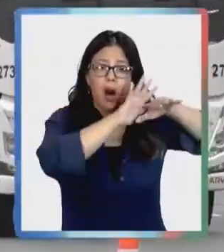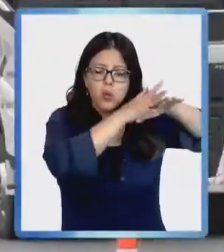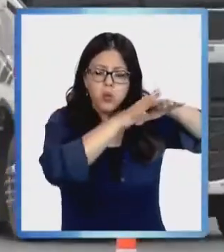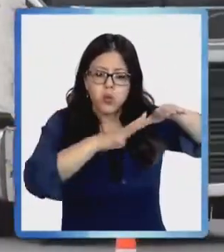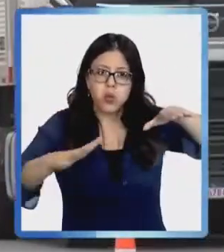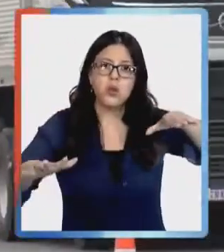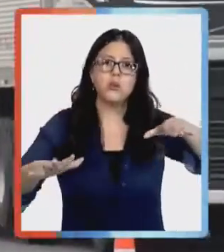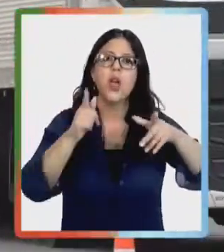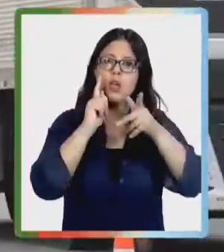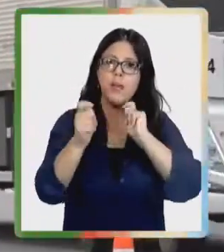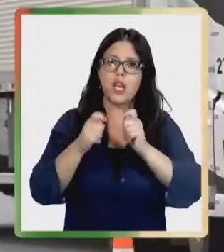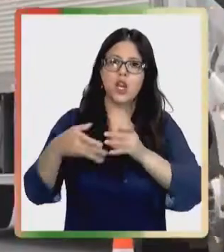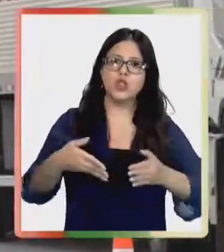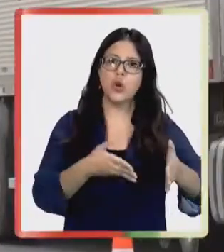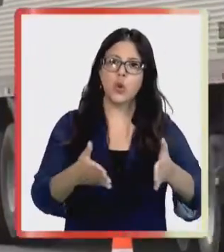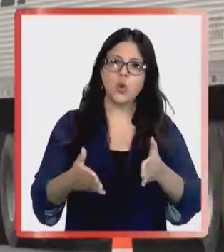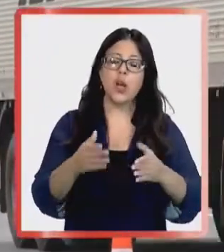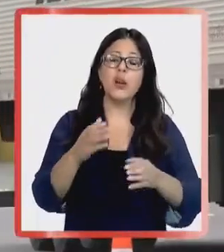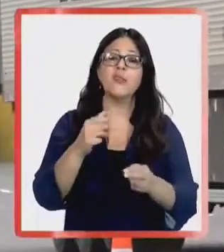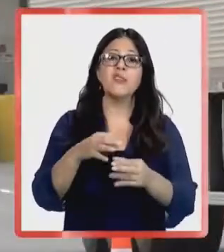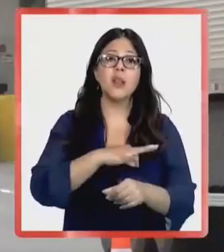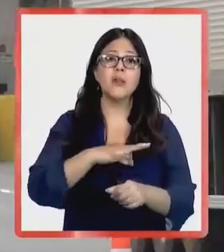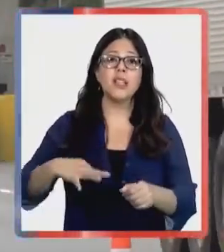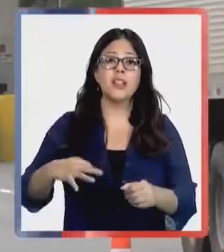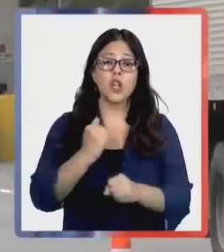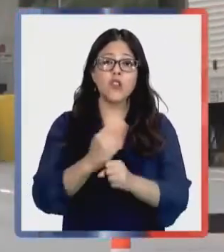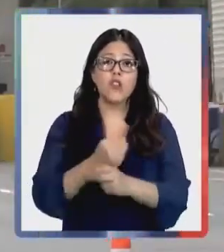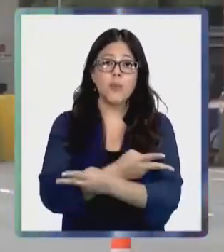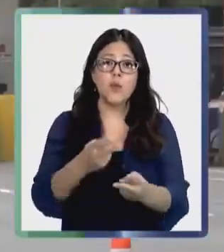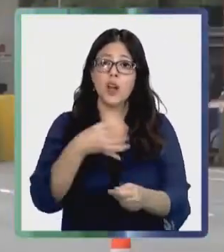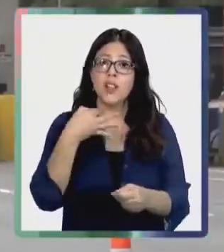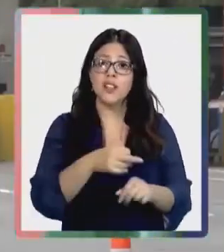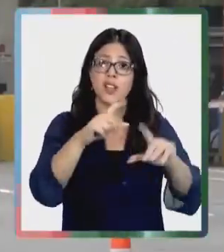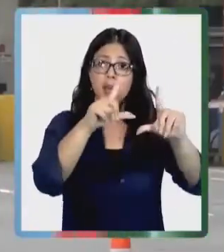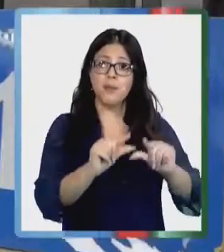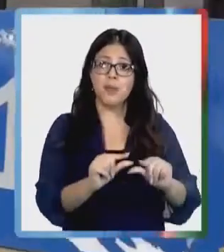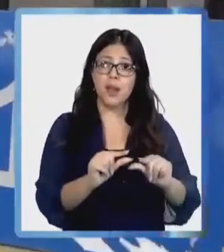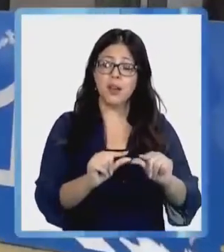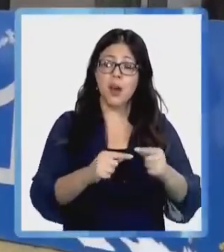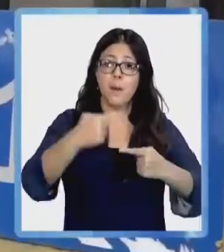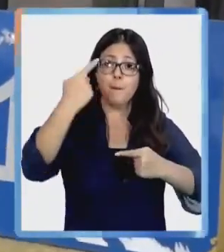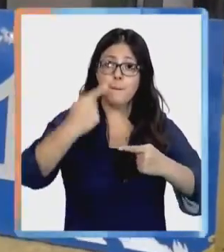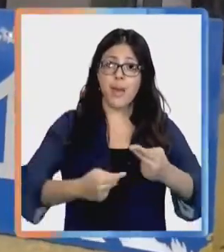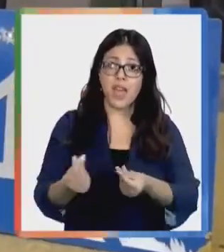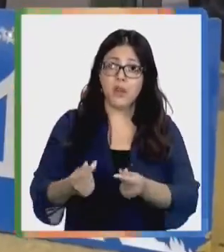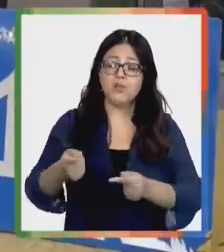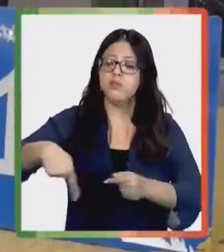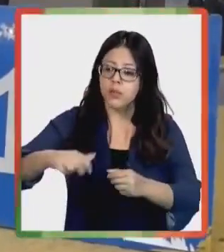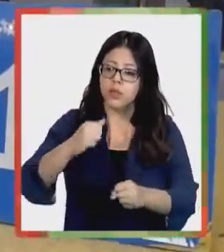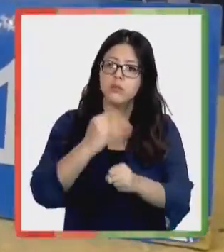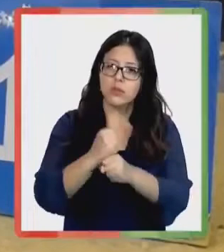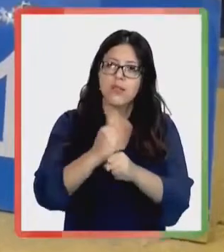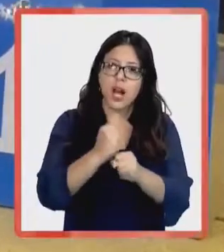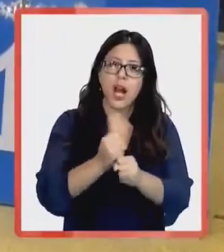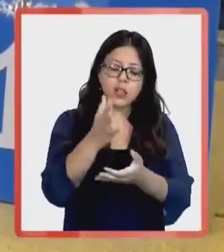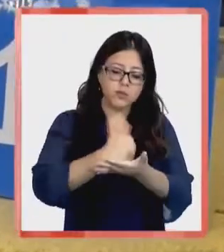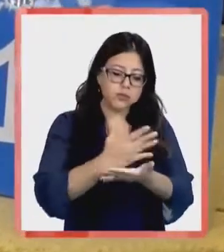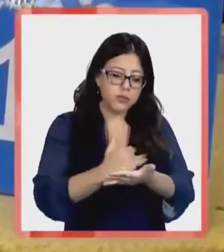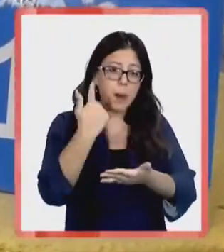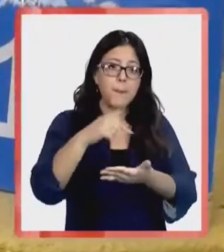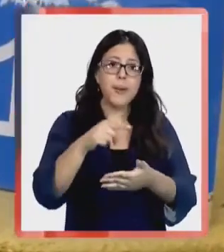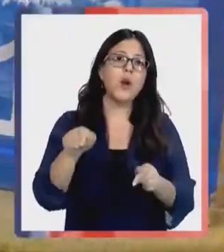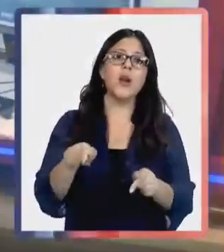Obras Públicas se indicó que la rebaja del peaje es algo por lo que han estado trabajando, pero sin entregar mayores